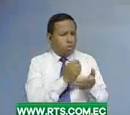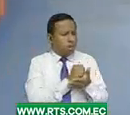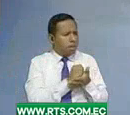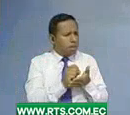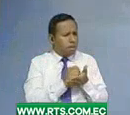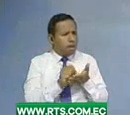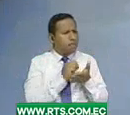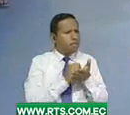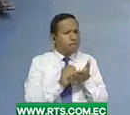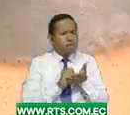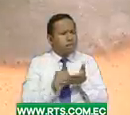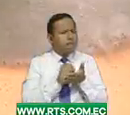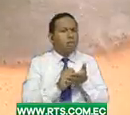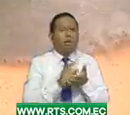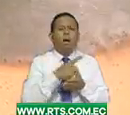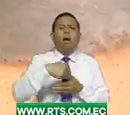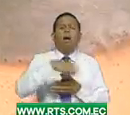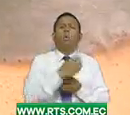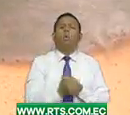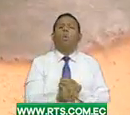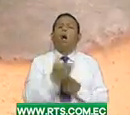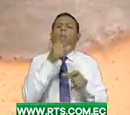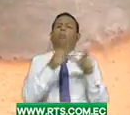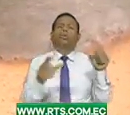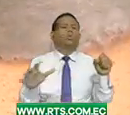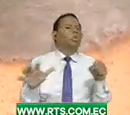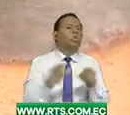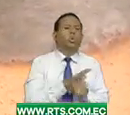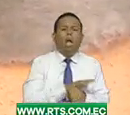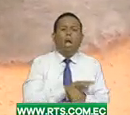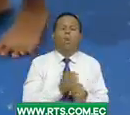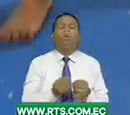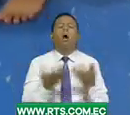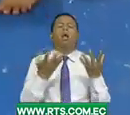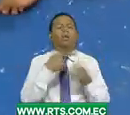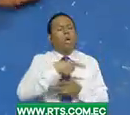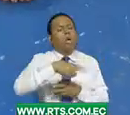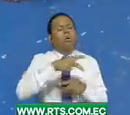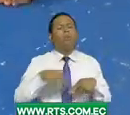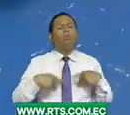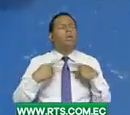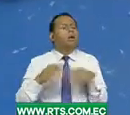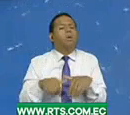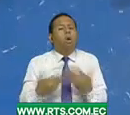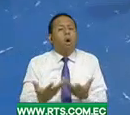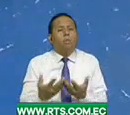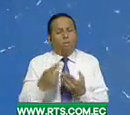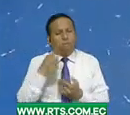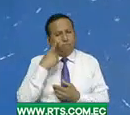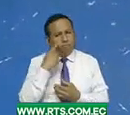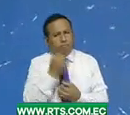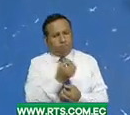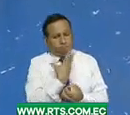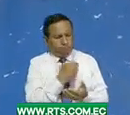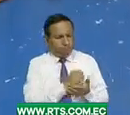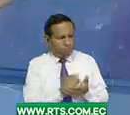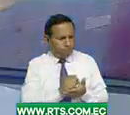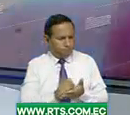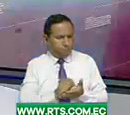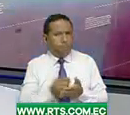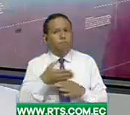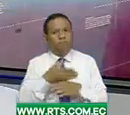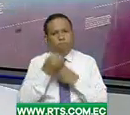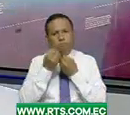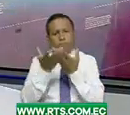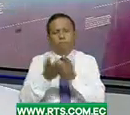cuántos y cómo viven los PPL del Ecuador. Informó Eric Zambrano.